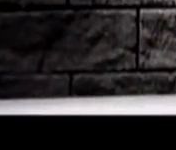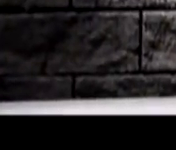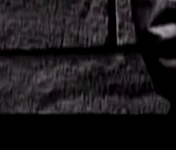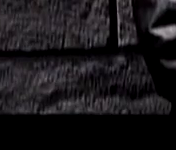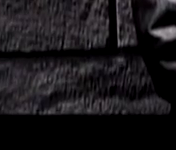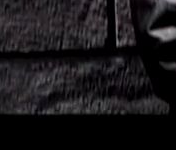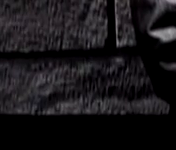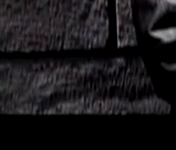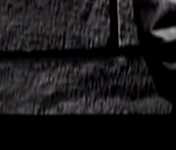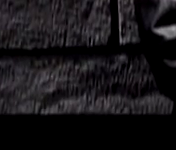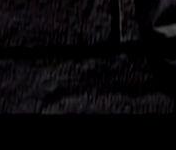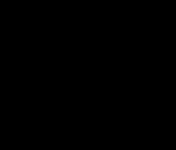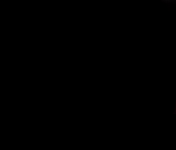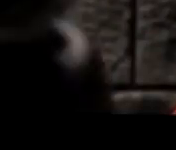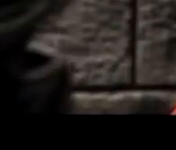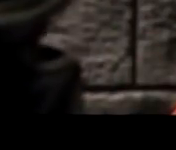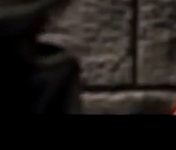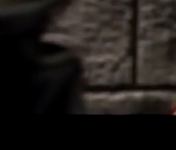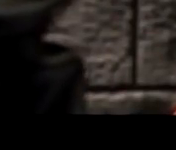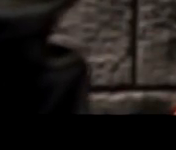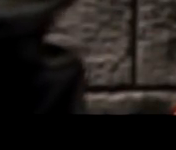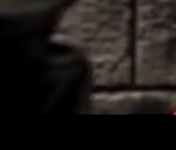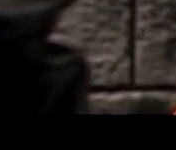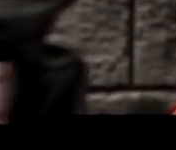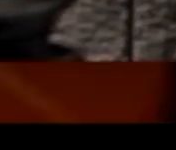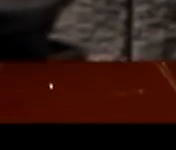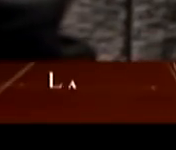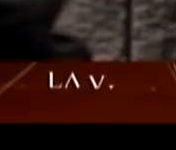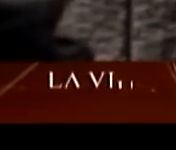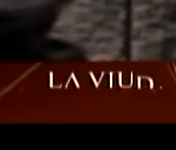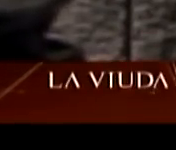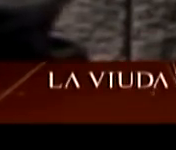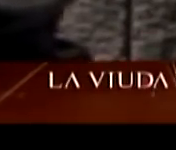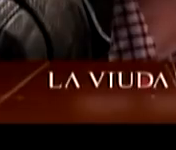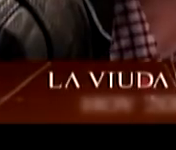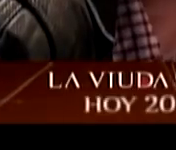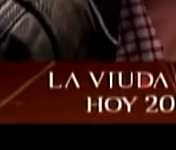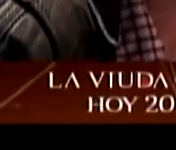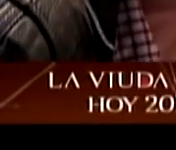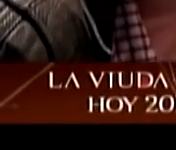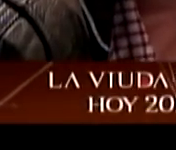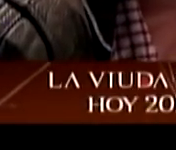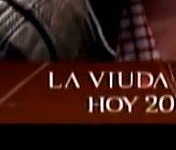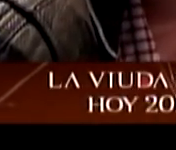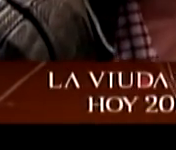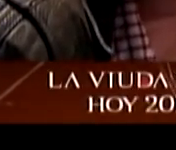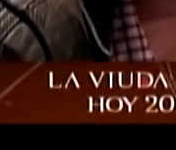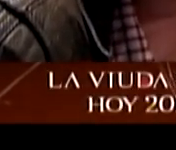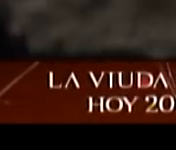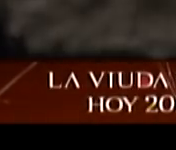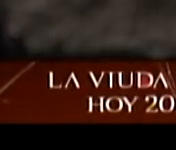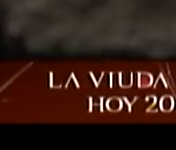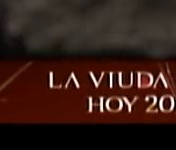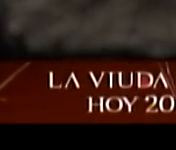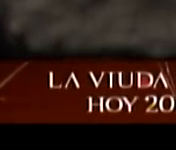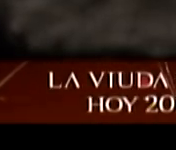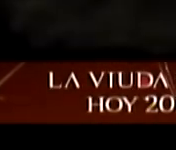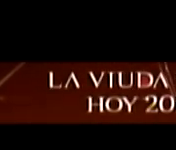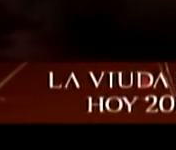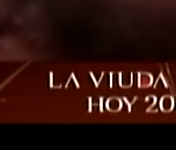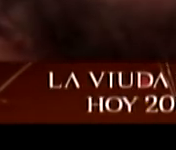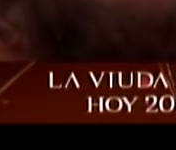en problemas así es como le paga a la gente que le advierte de la clase de personas que tiene al lado